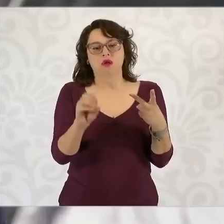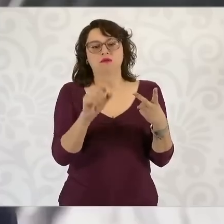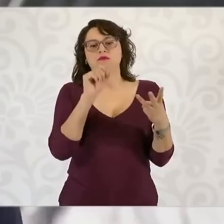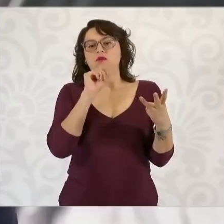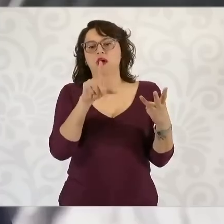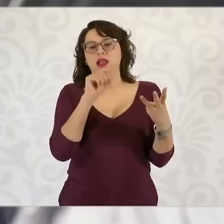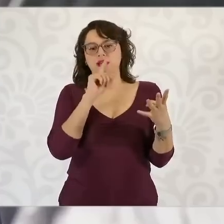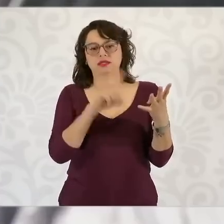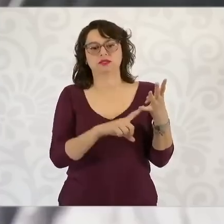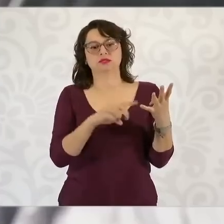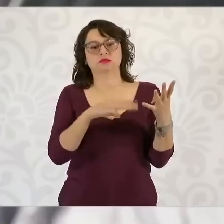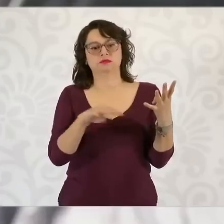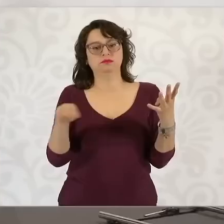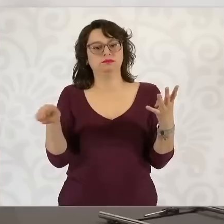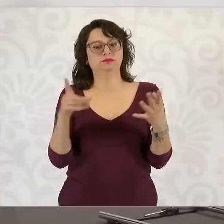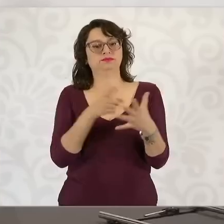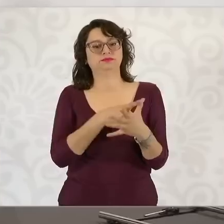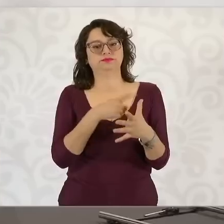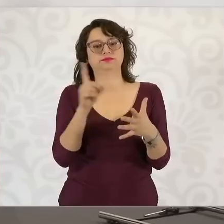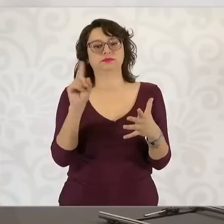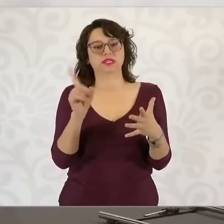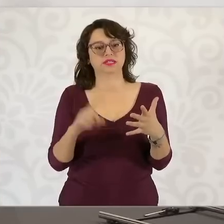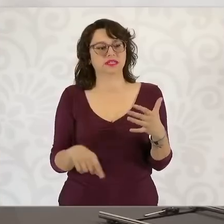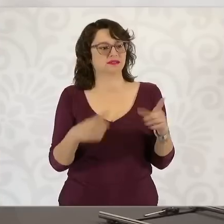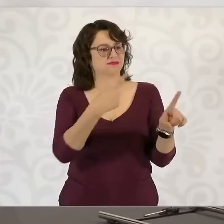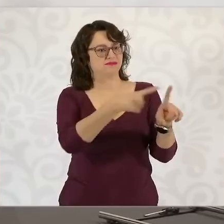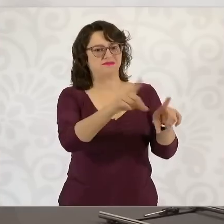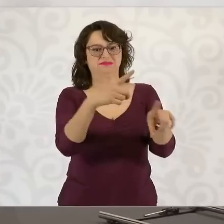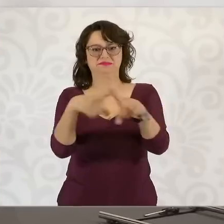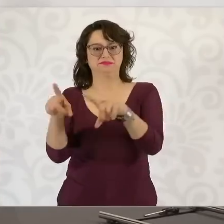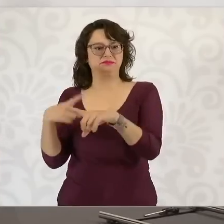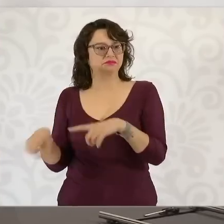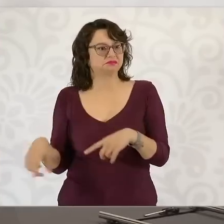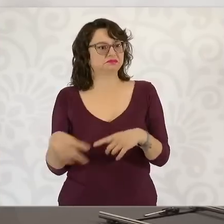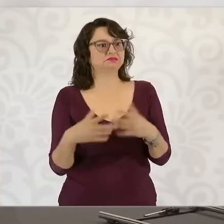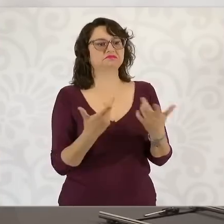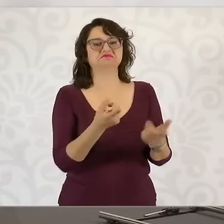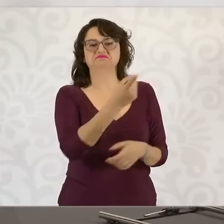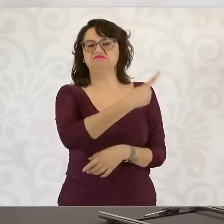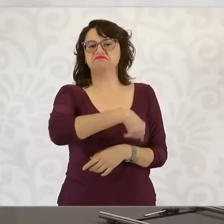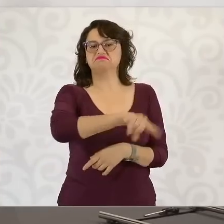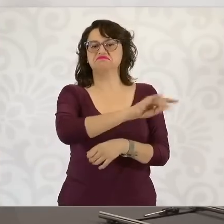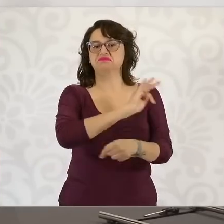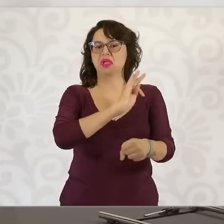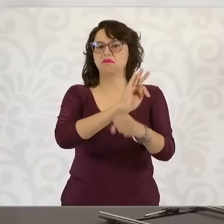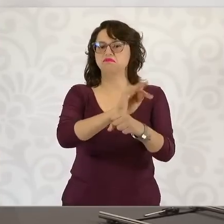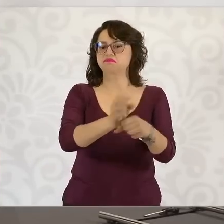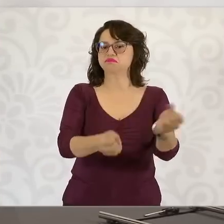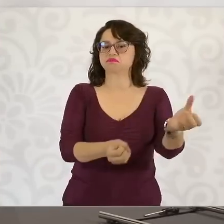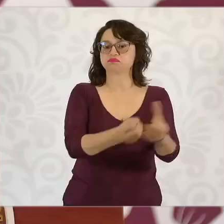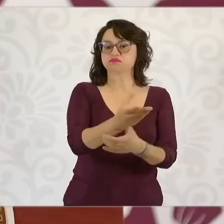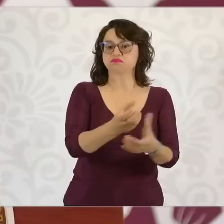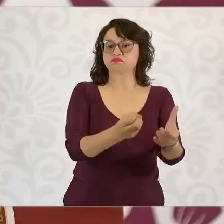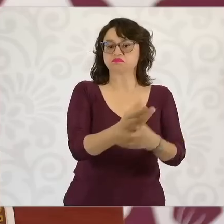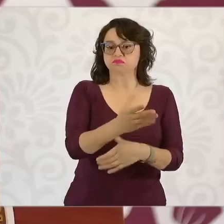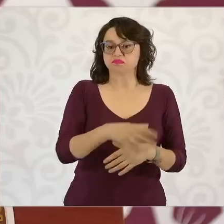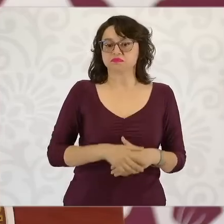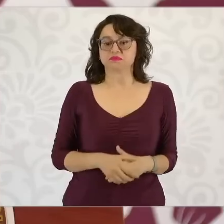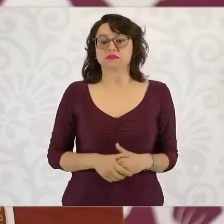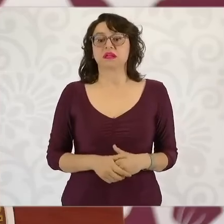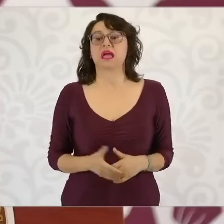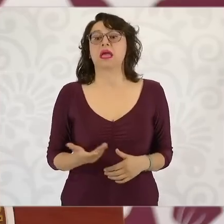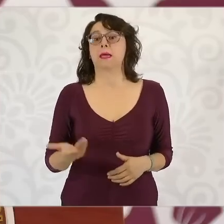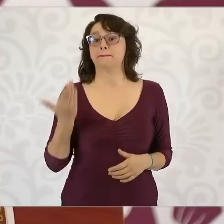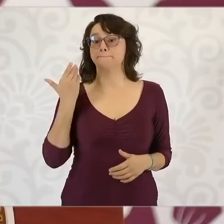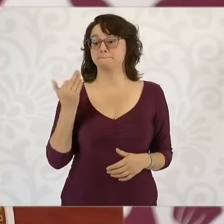Familia Michoacana, Zetas, Los Rojos, etc. Por mencionar algunos casos, en febrero del presente año se dio a